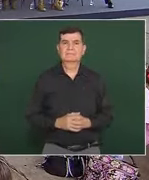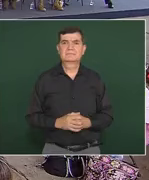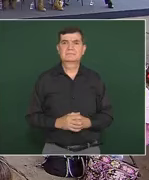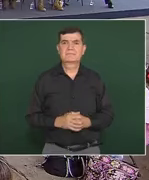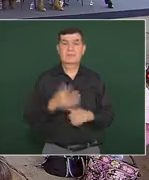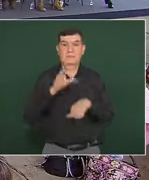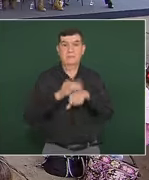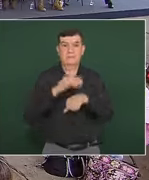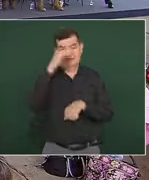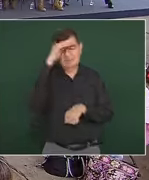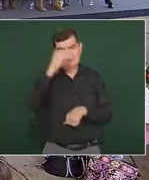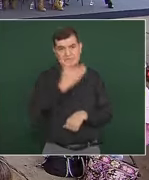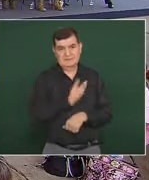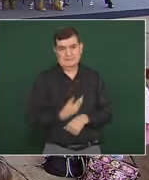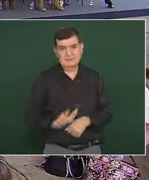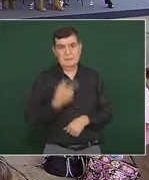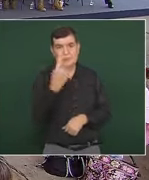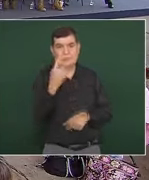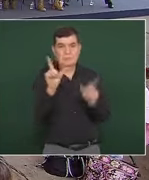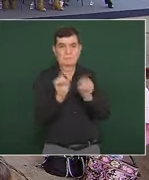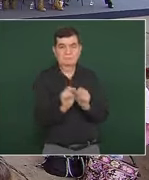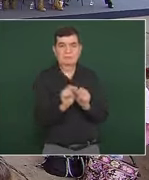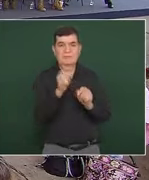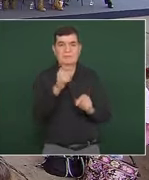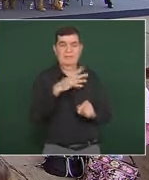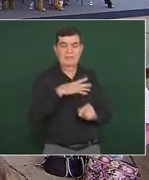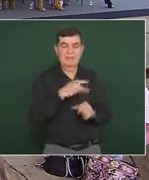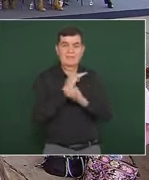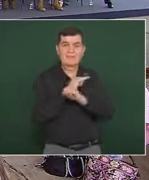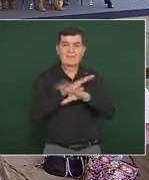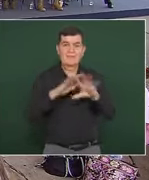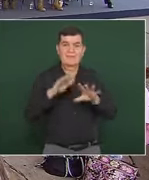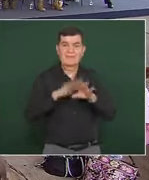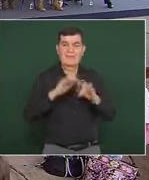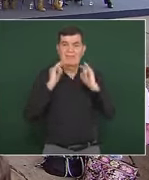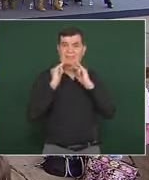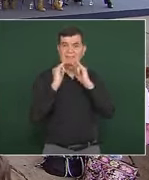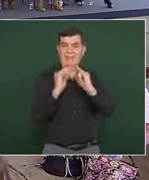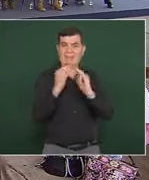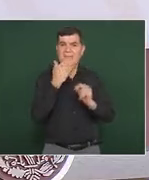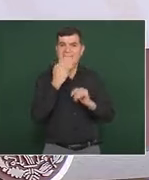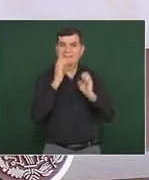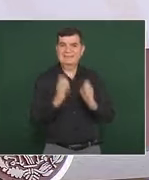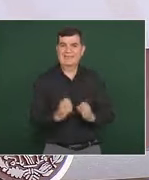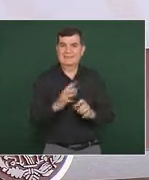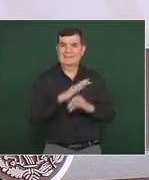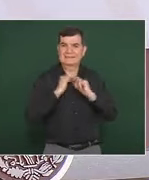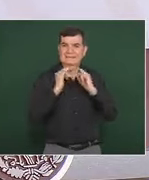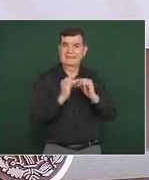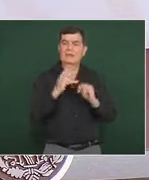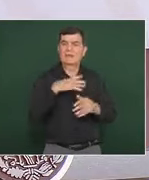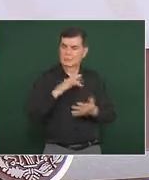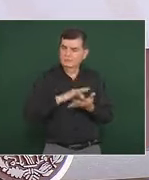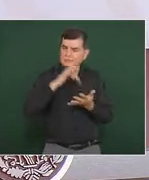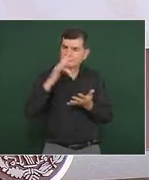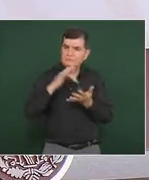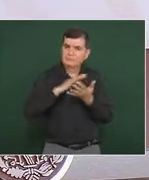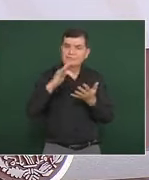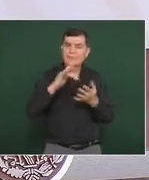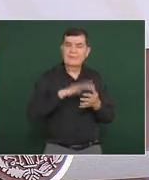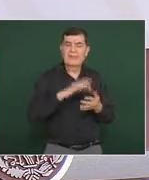Con su permiso, presidente, solamente informar sobre el Tianguis de Bienestar, agradecer a